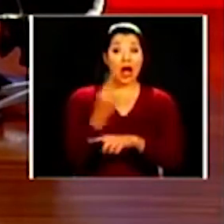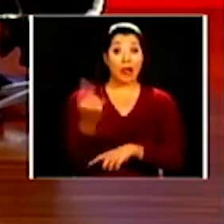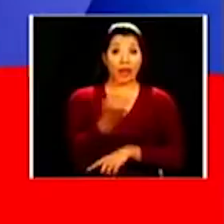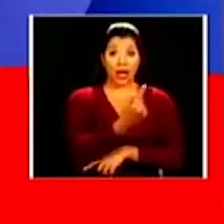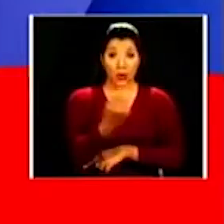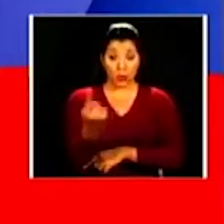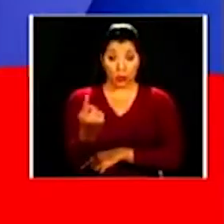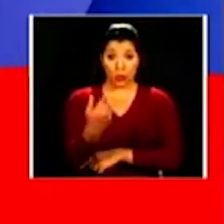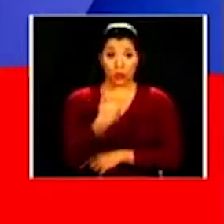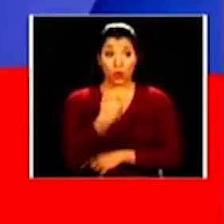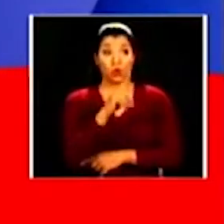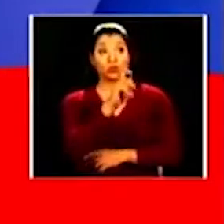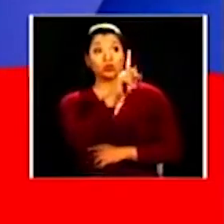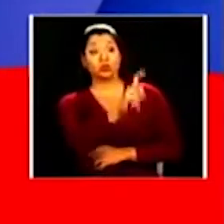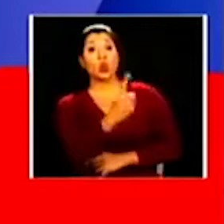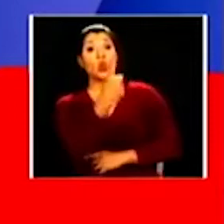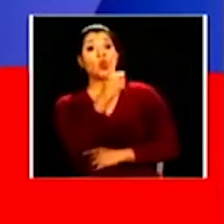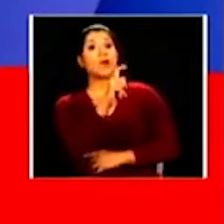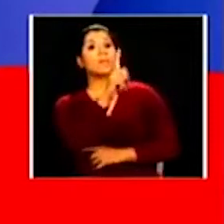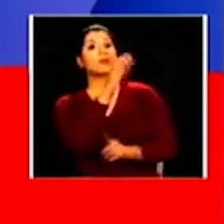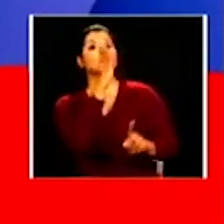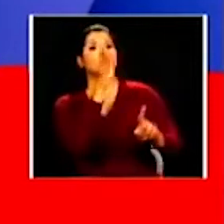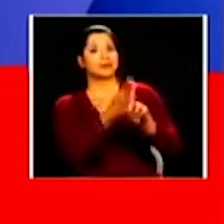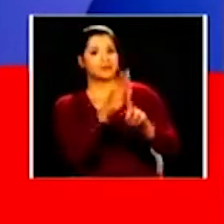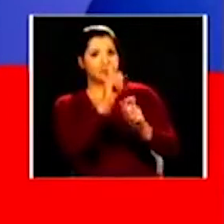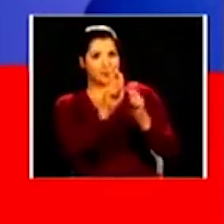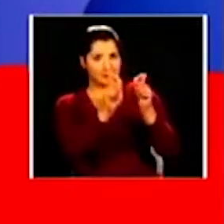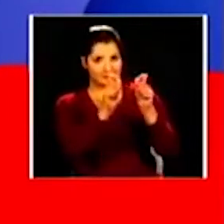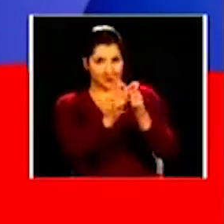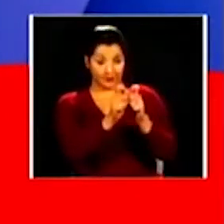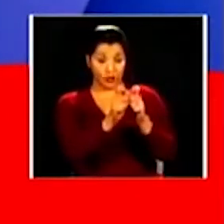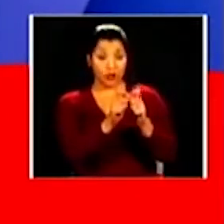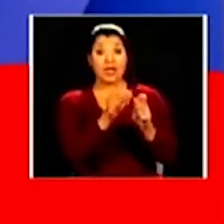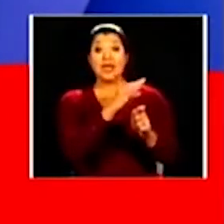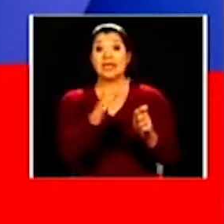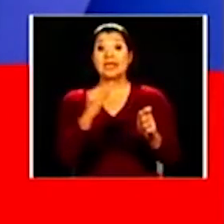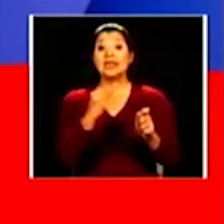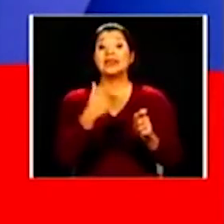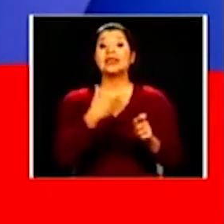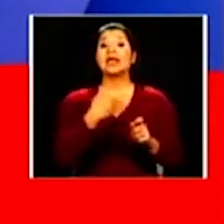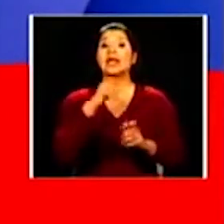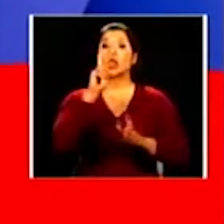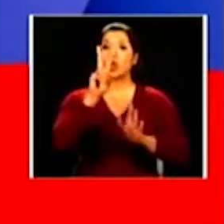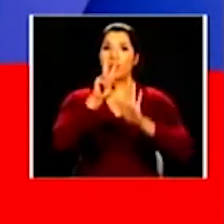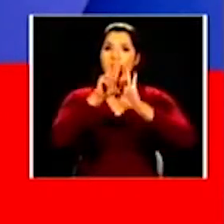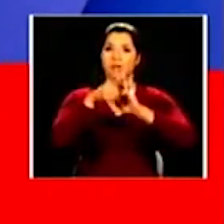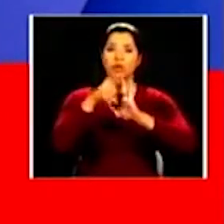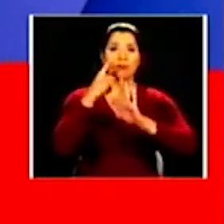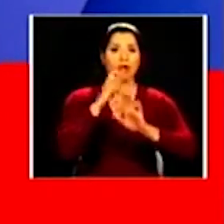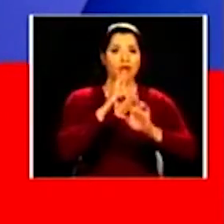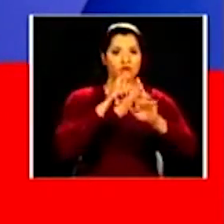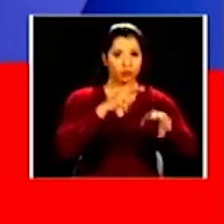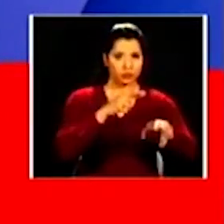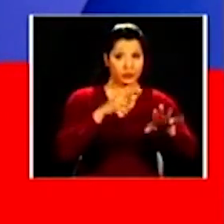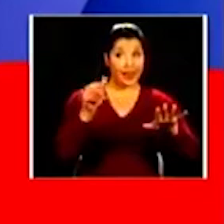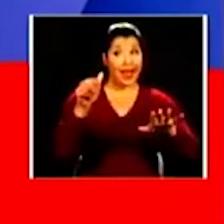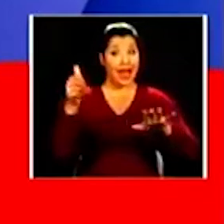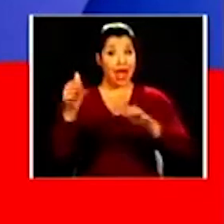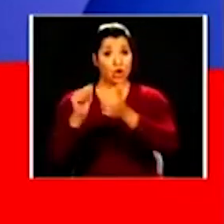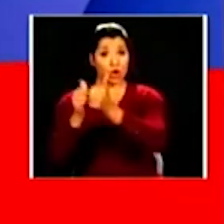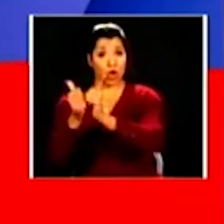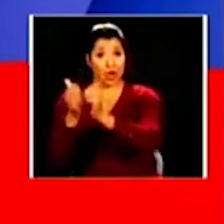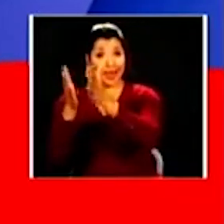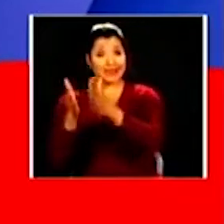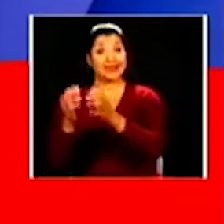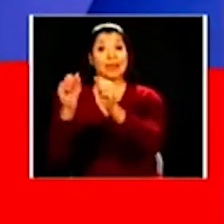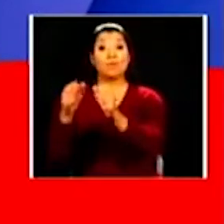en específico, para lo cual tendrá la posibilidad de responder hasta por un máximo de 2 minutos. El otro candidato podrá agregar